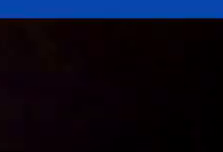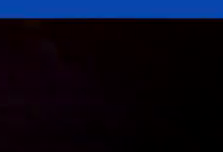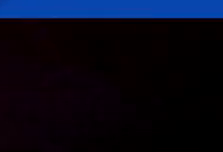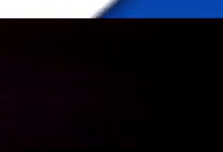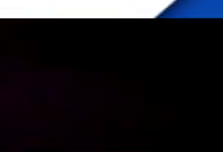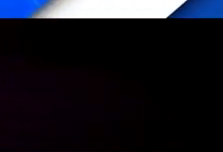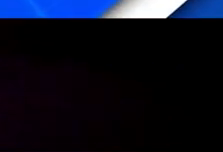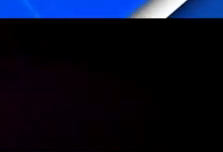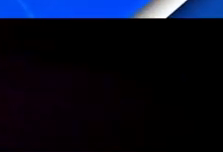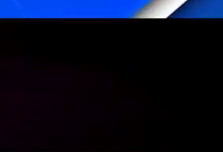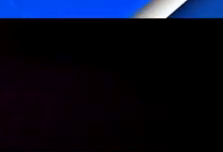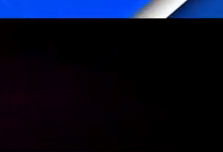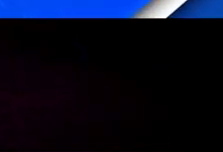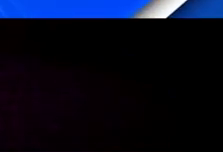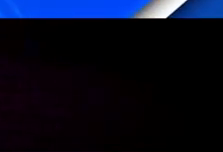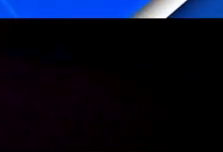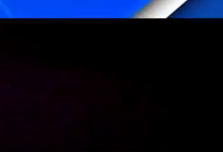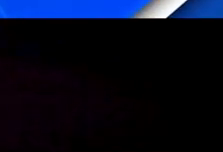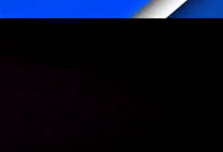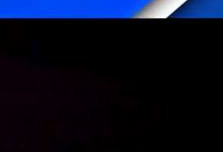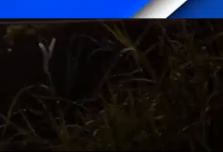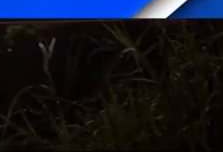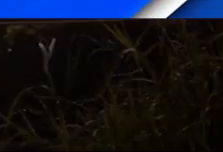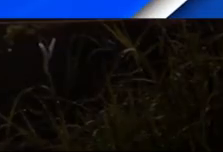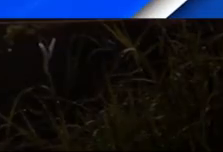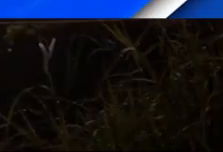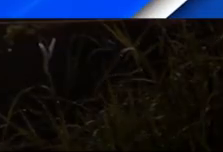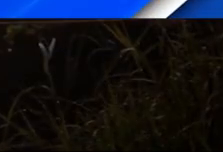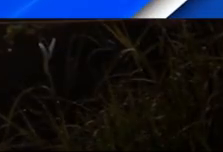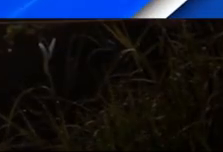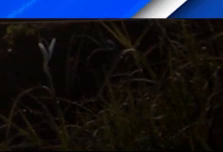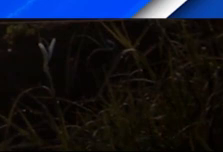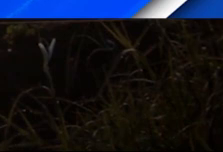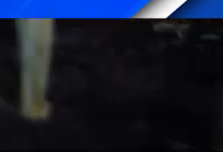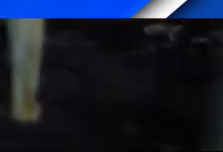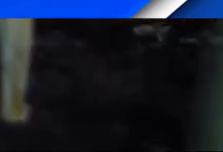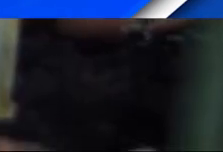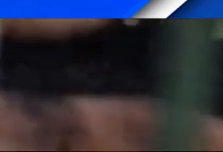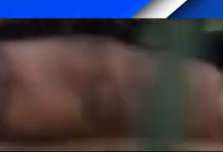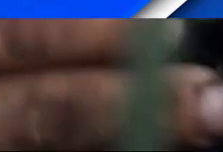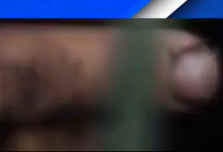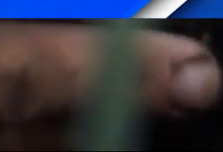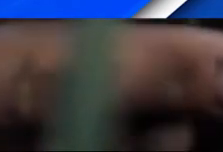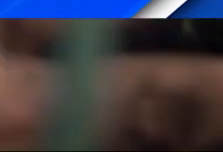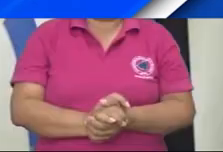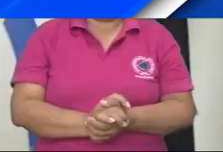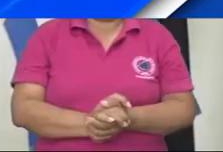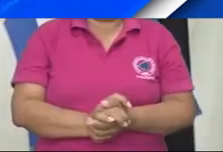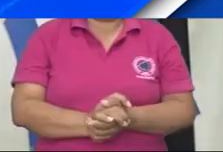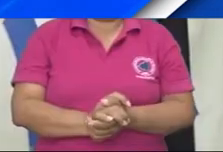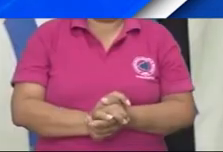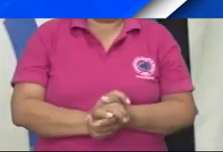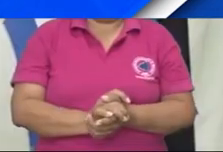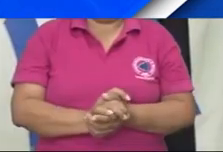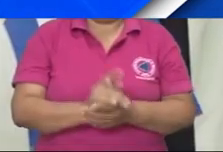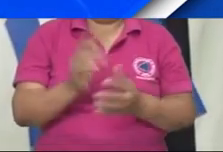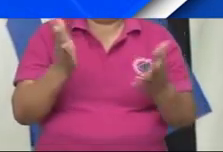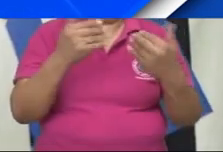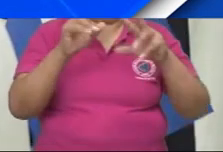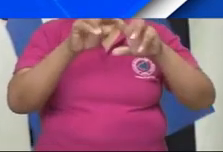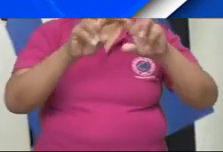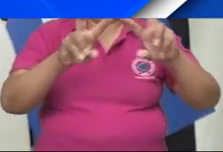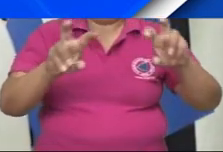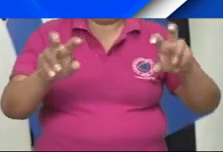En el marco de la conmemoración del Día de los Trabajadores que se celebró este pasado 1 de mayo, se realizó una